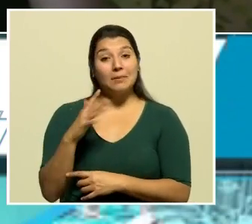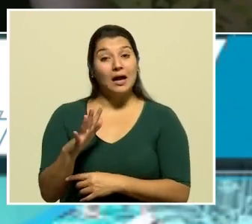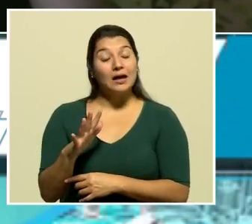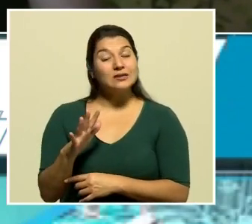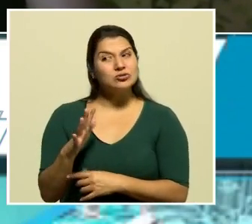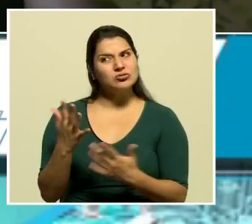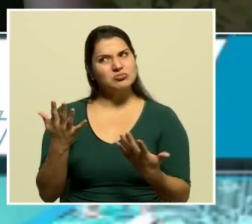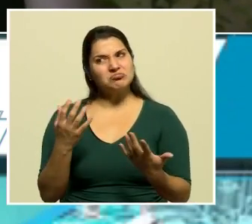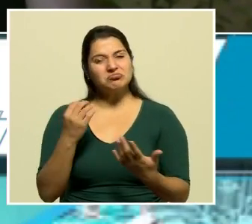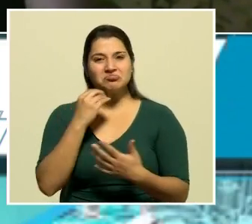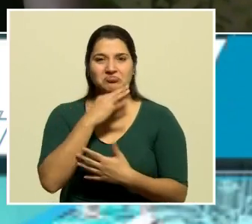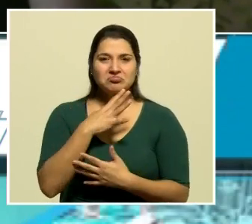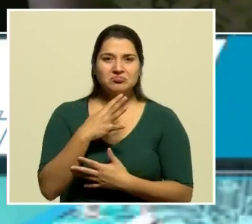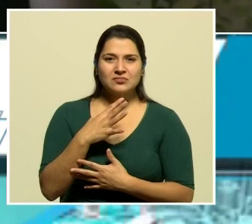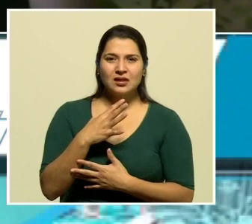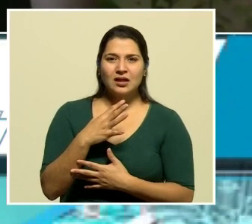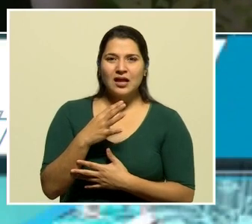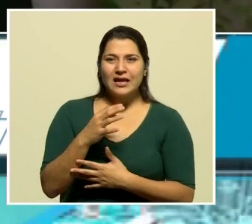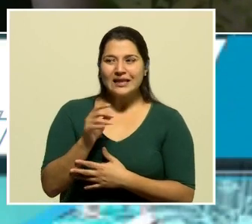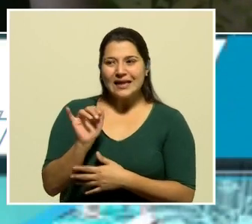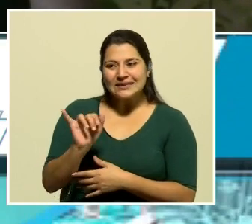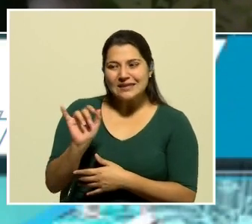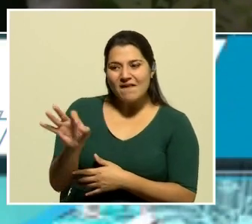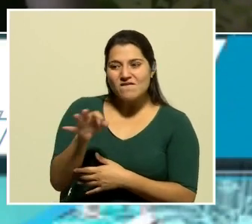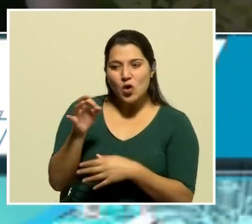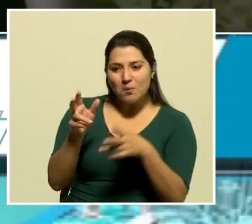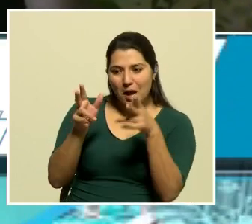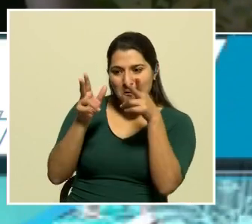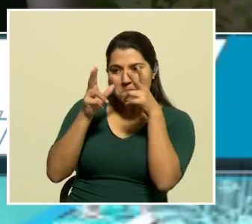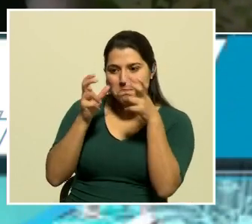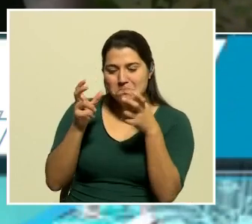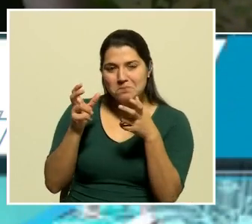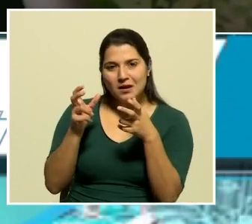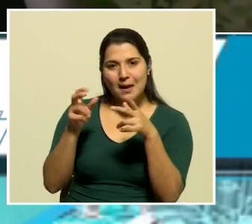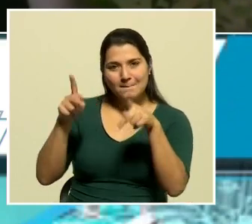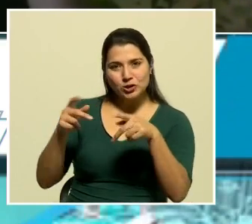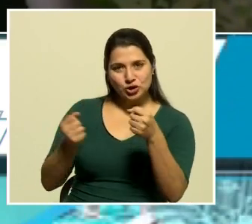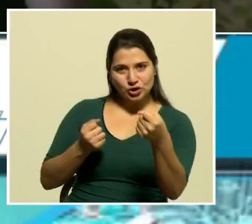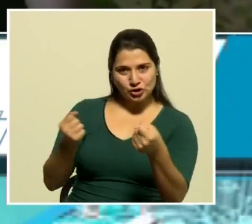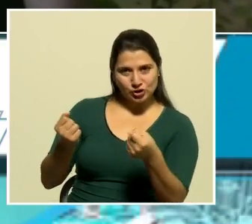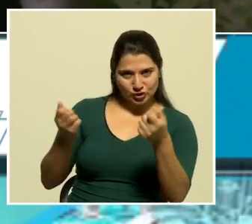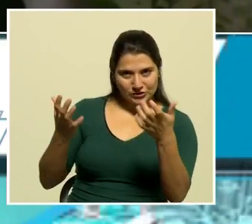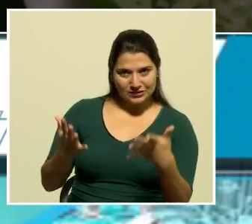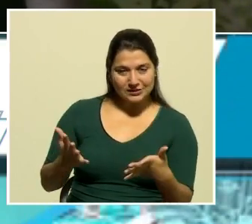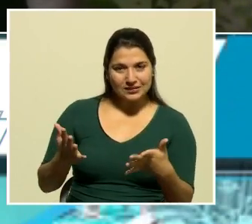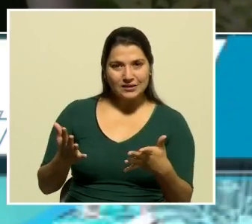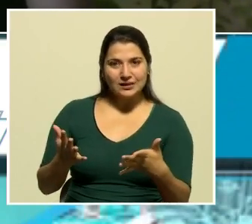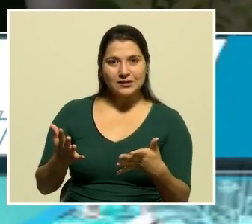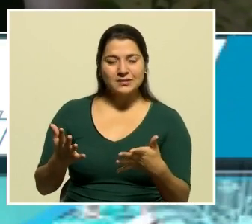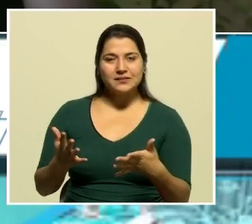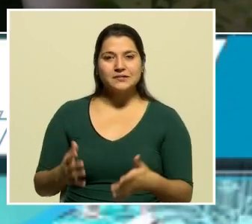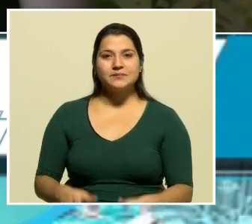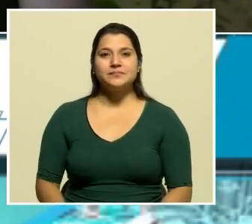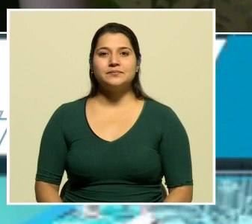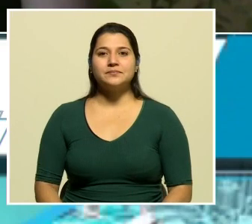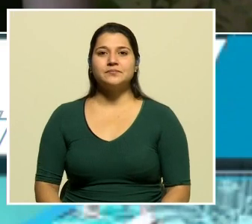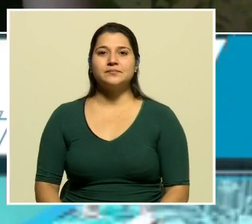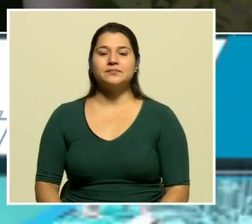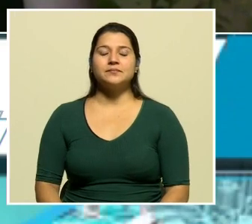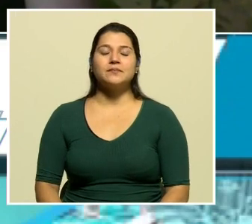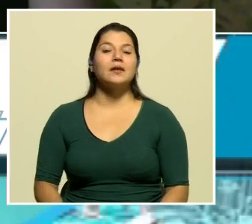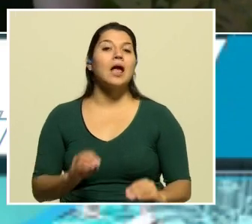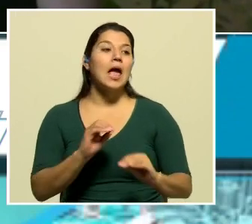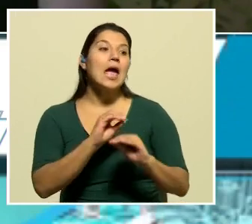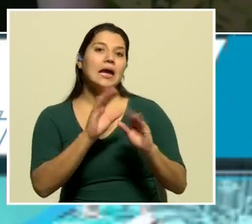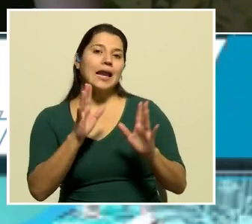la atención, que fuera una interpretación muy diferente a la que yo he visto en el resto del país, entre costarricenses, ¿verdad?